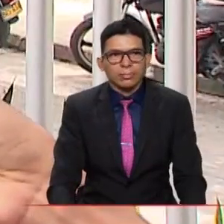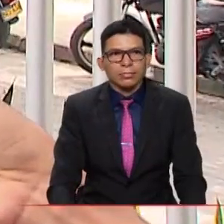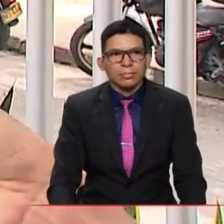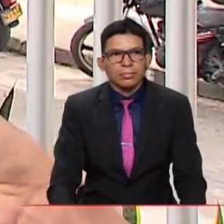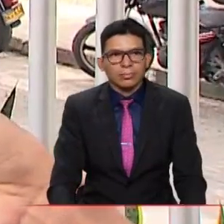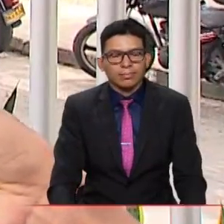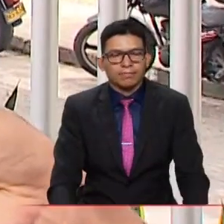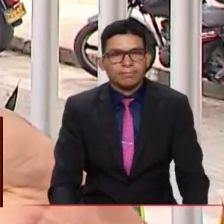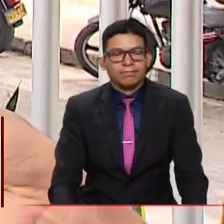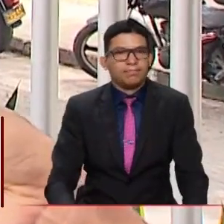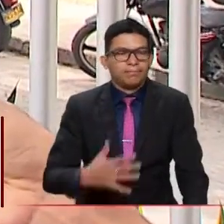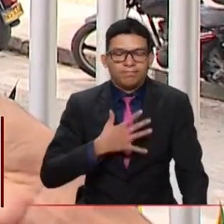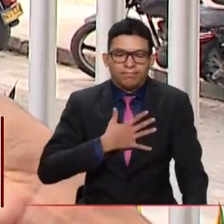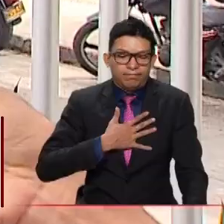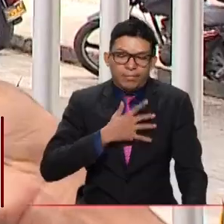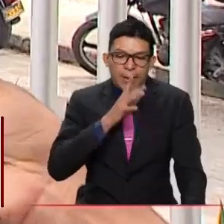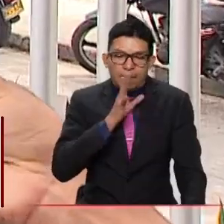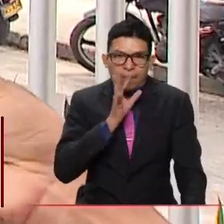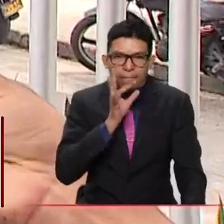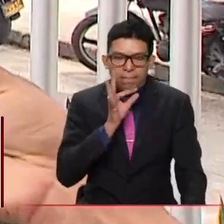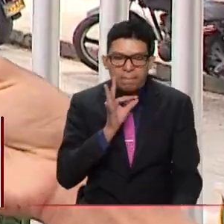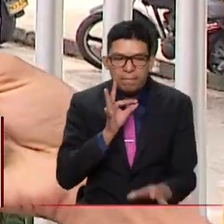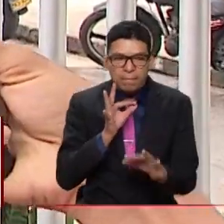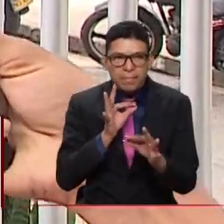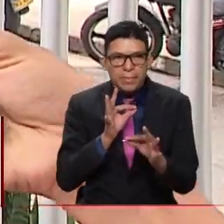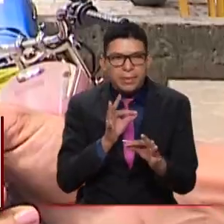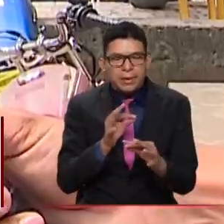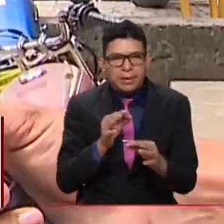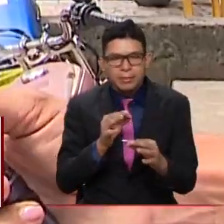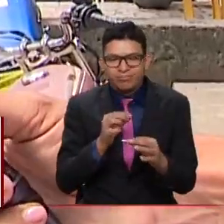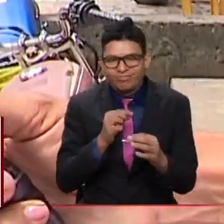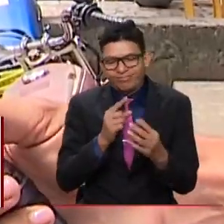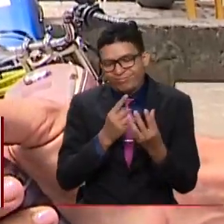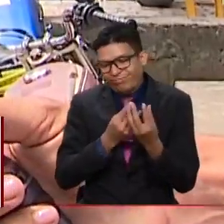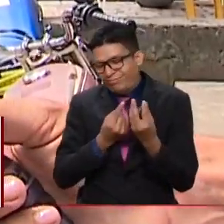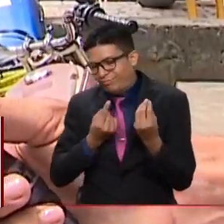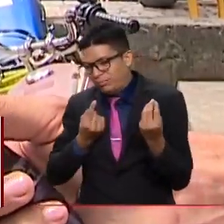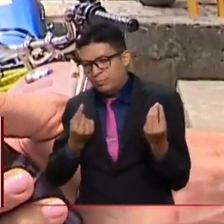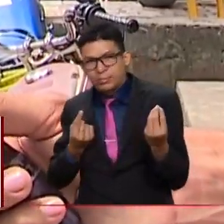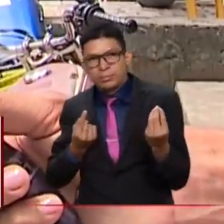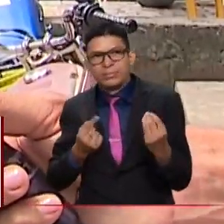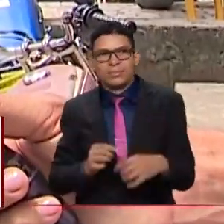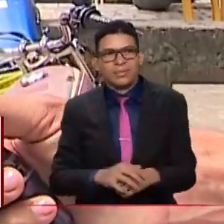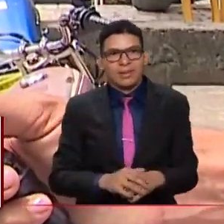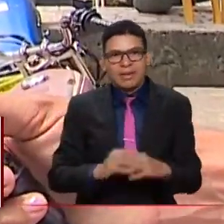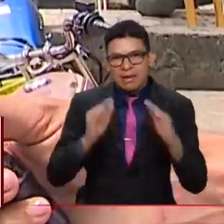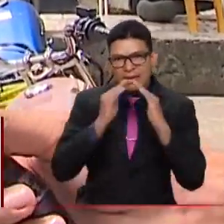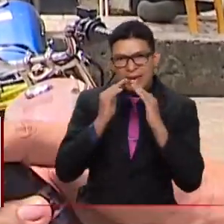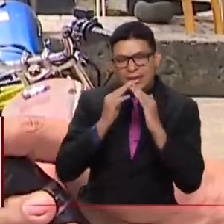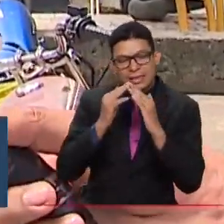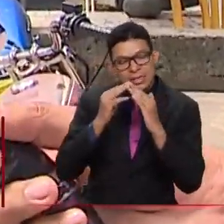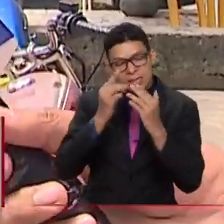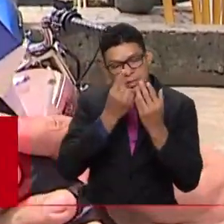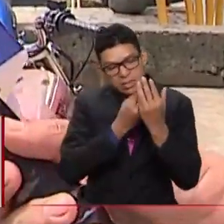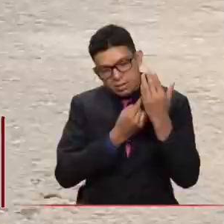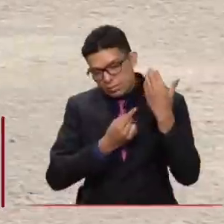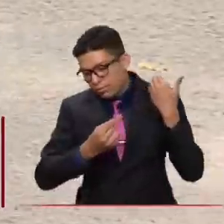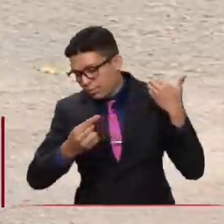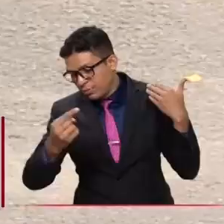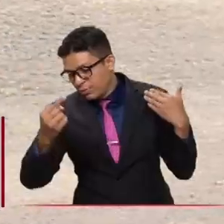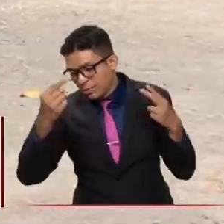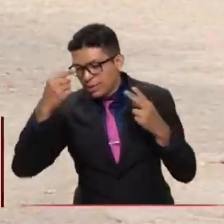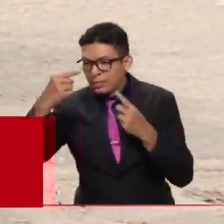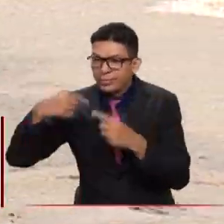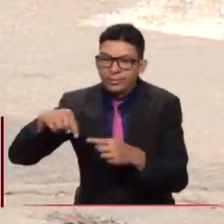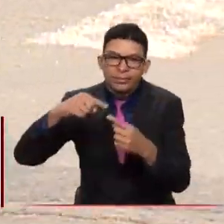Quedarme callado, irme a aislarme un rato. Se sale uno de la casa un rato, da una vuelta por el barrio.